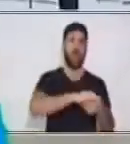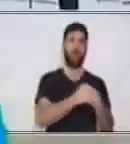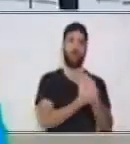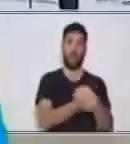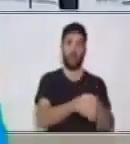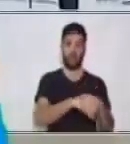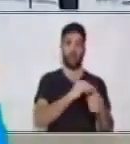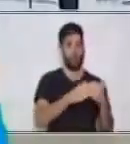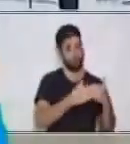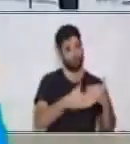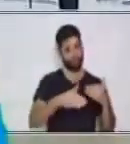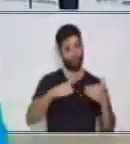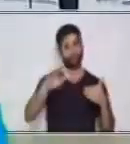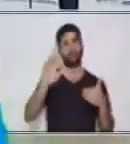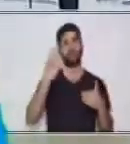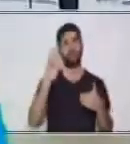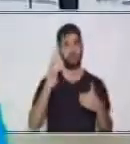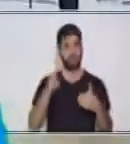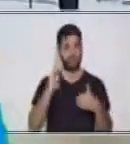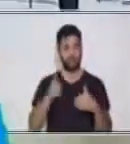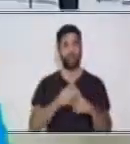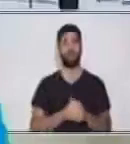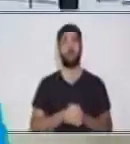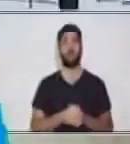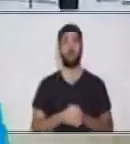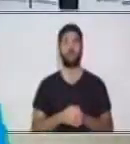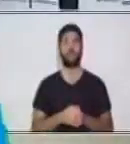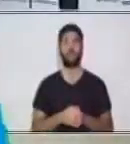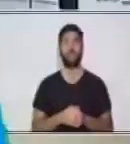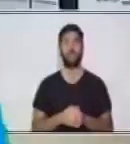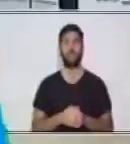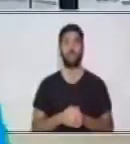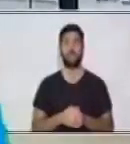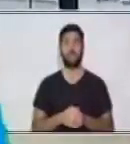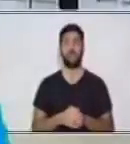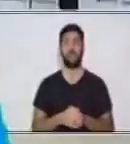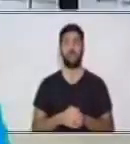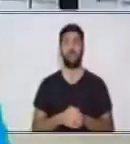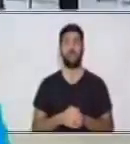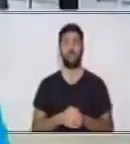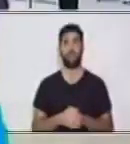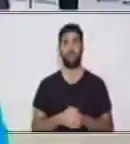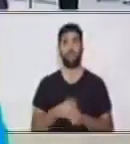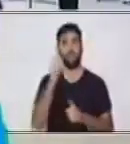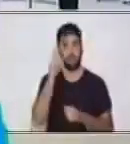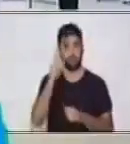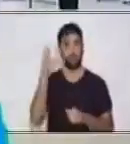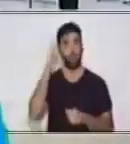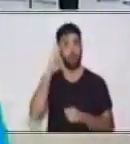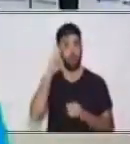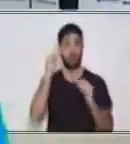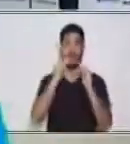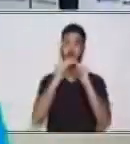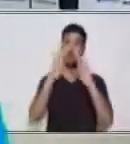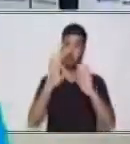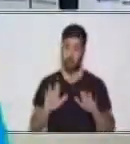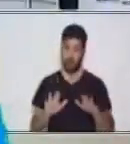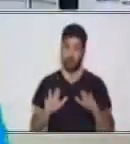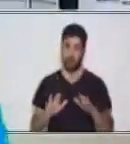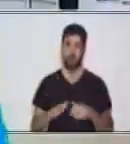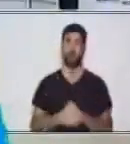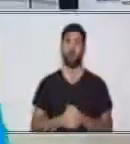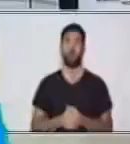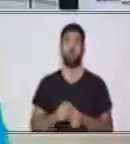manos con agua y jabón, y siempre recuerda quedarte en casa, y si por